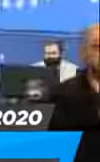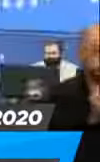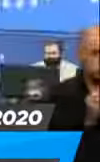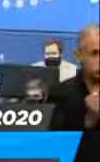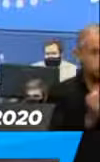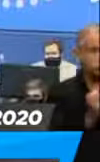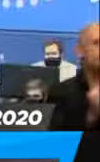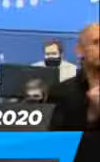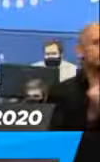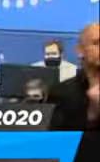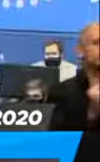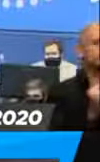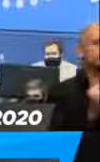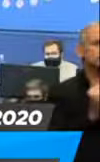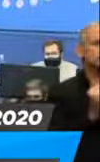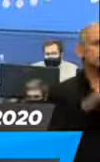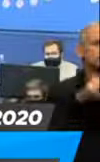ratificado